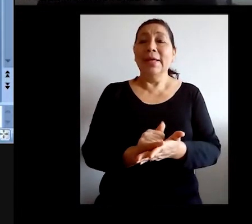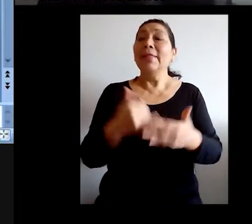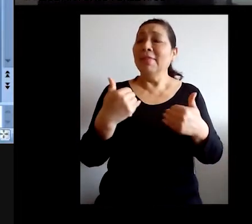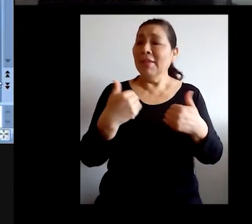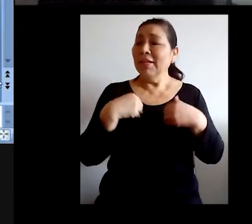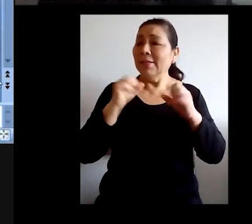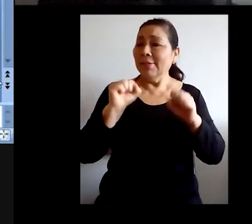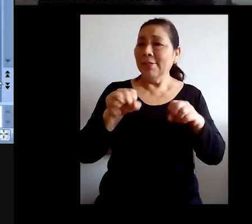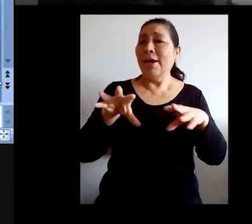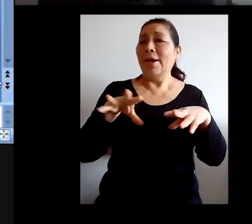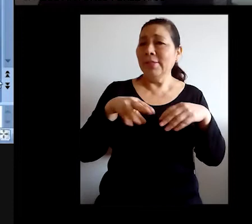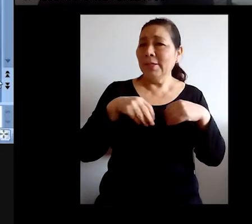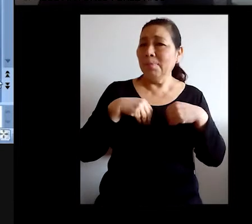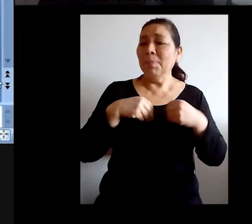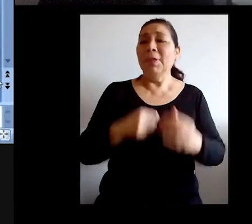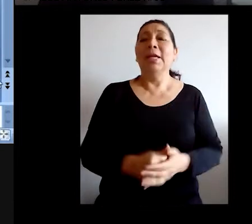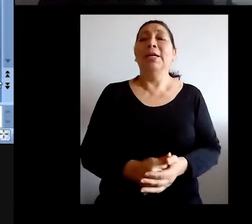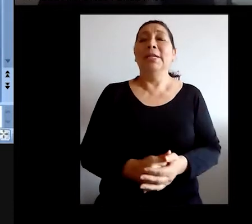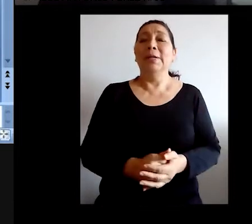debe considerarse